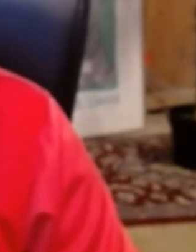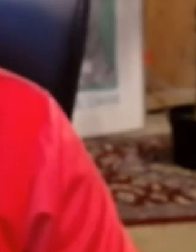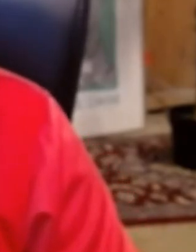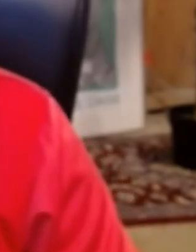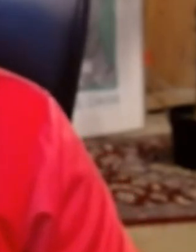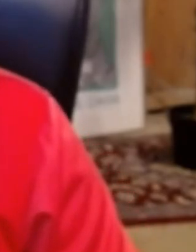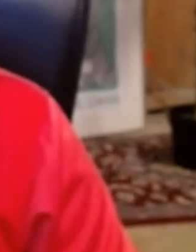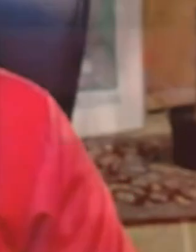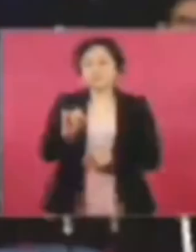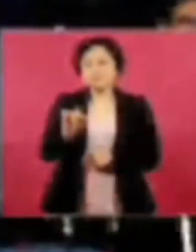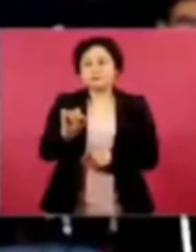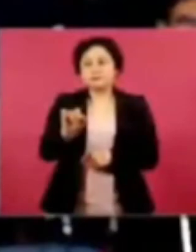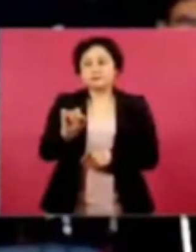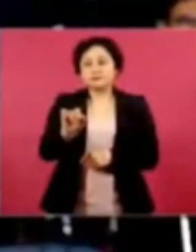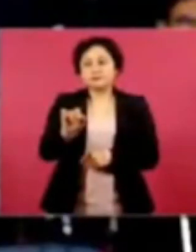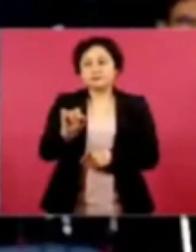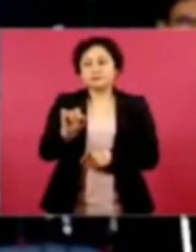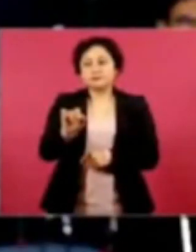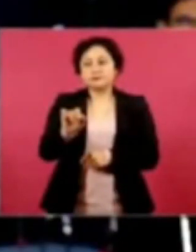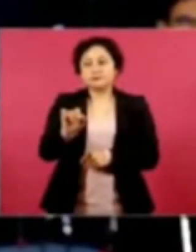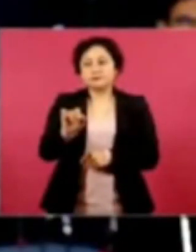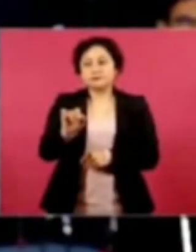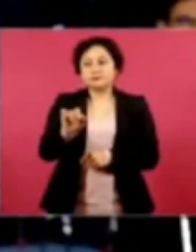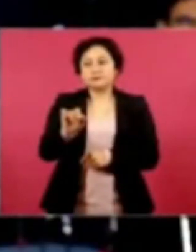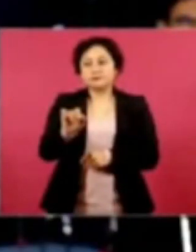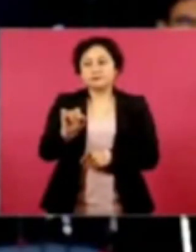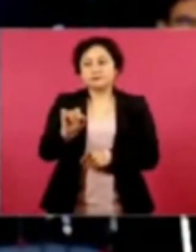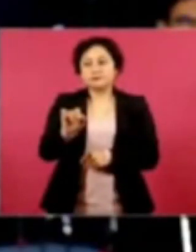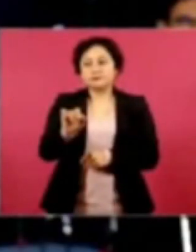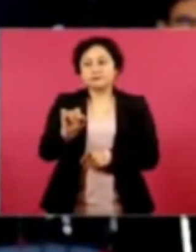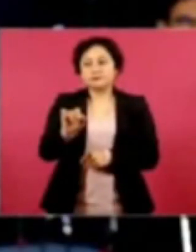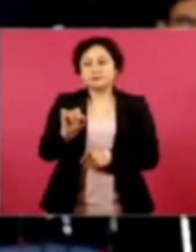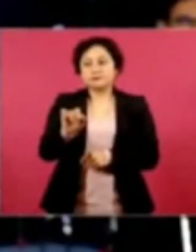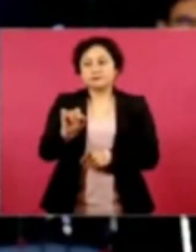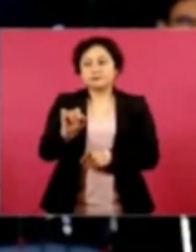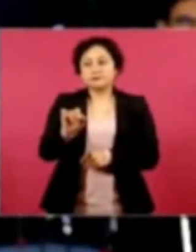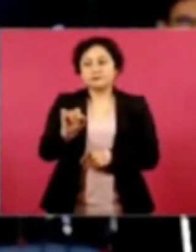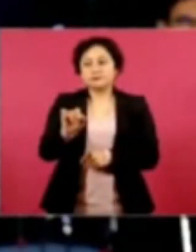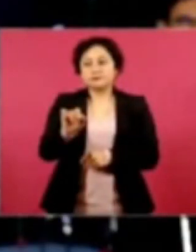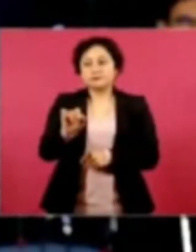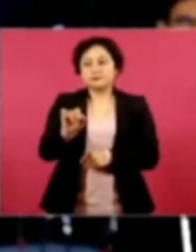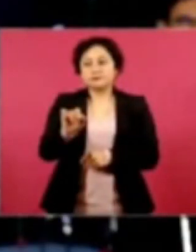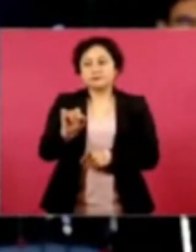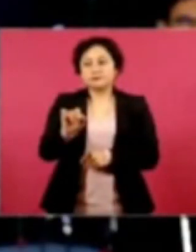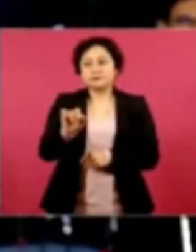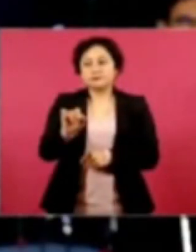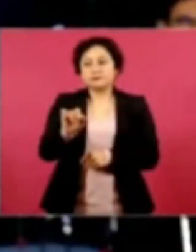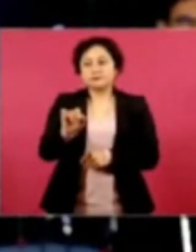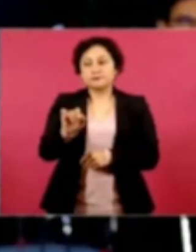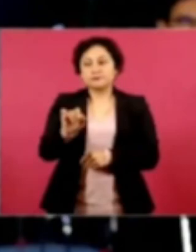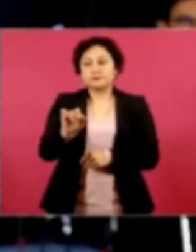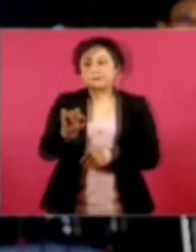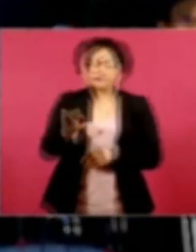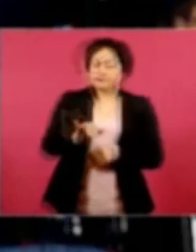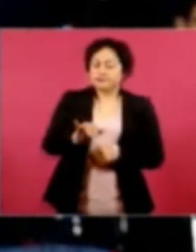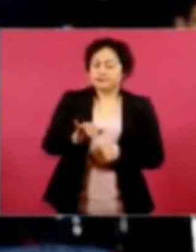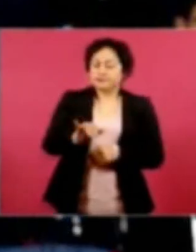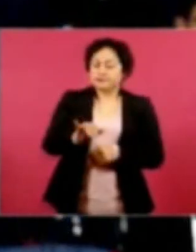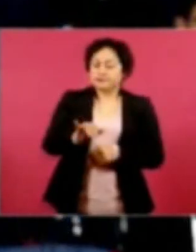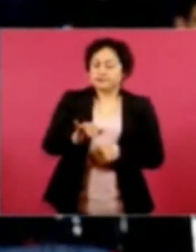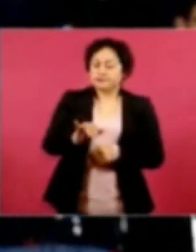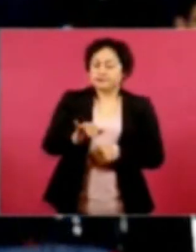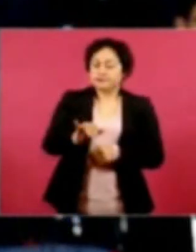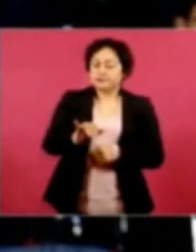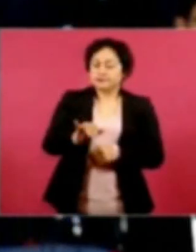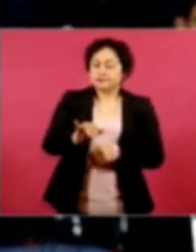líderes de América del Norte en Washington, D.C. También se quiso disquemeter a la Casa Blanca sin permiso. Cuando le dijeron que